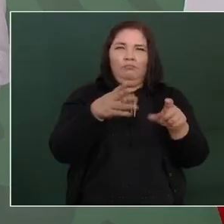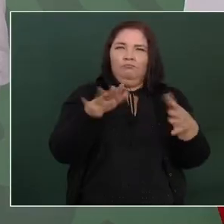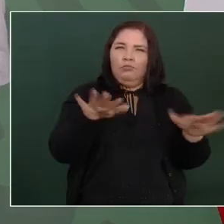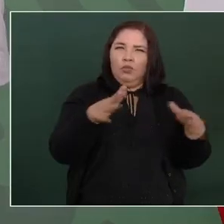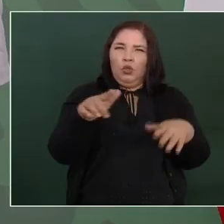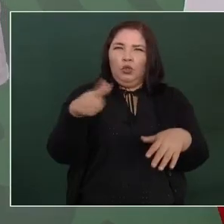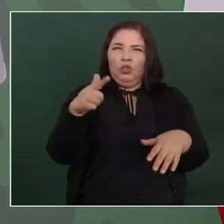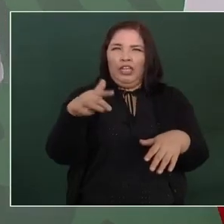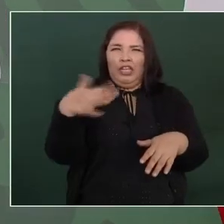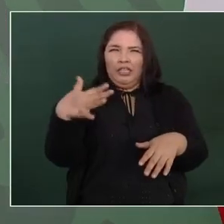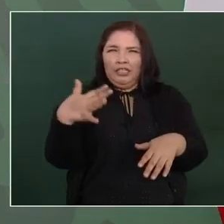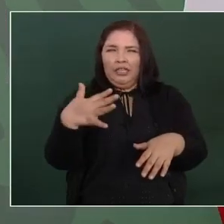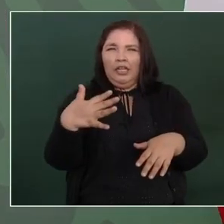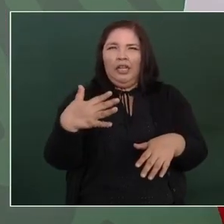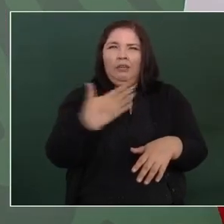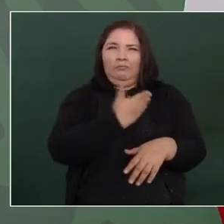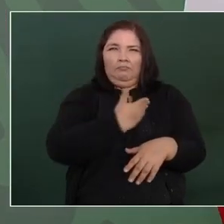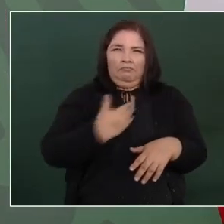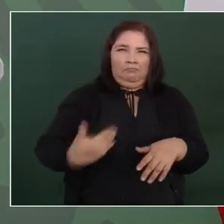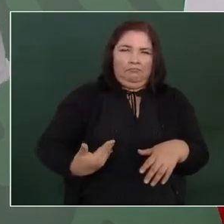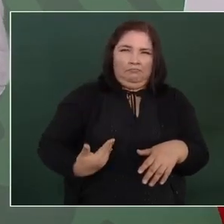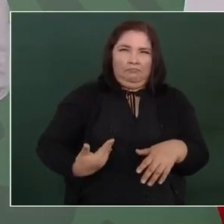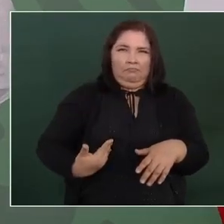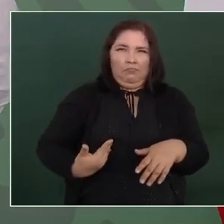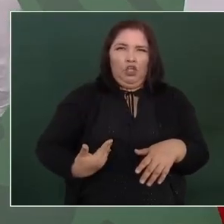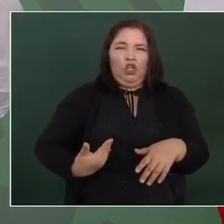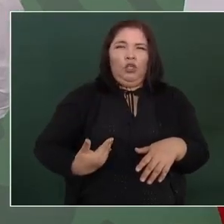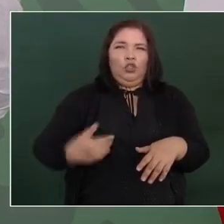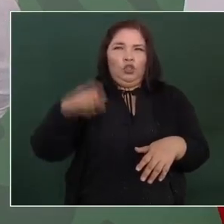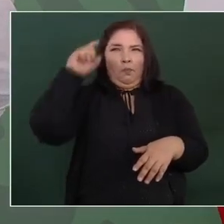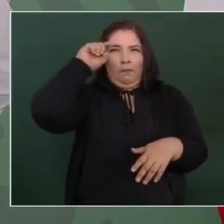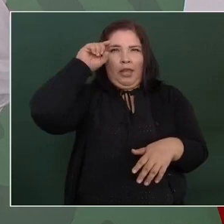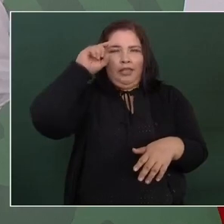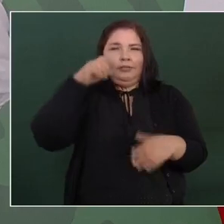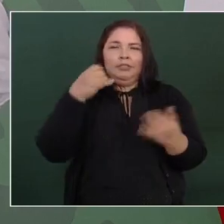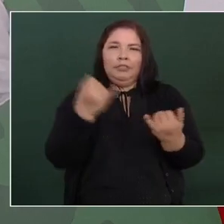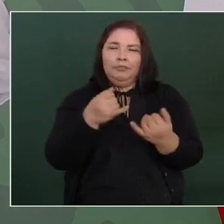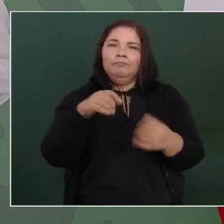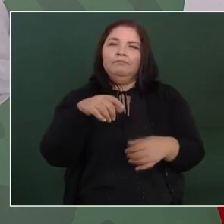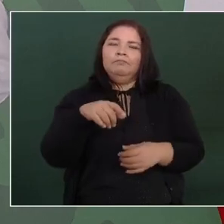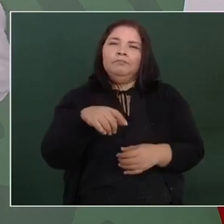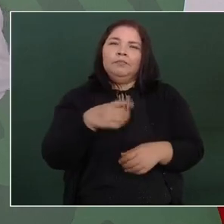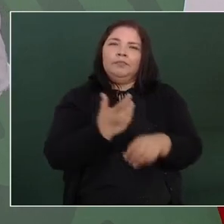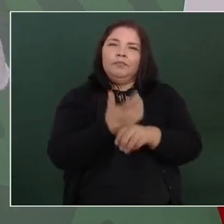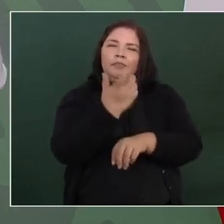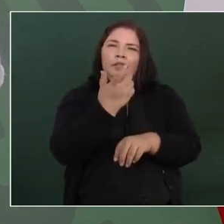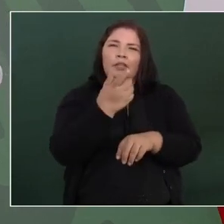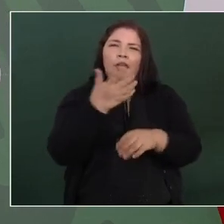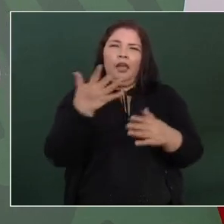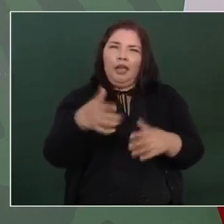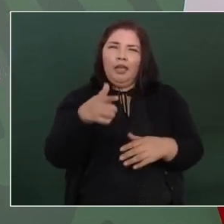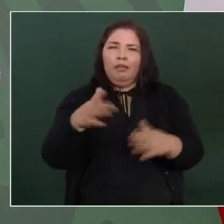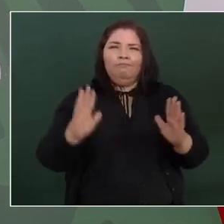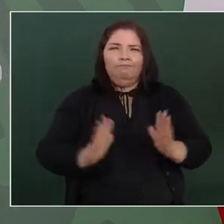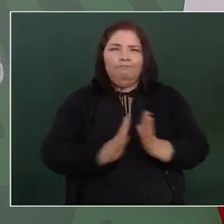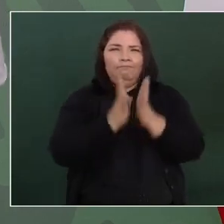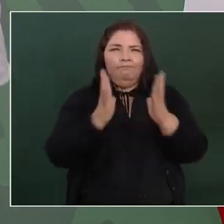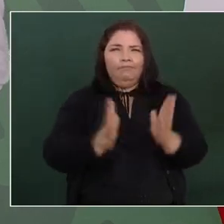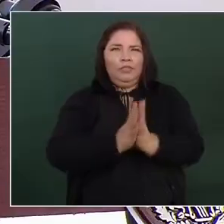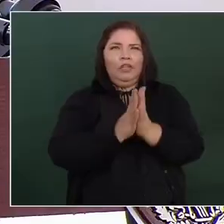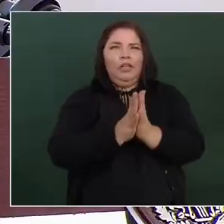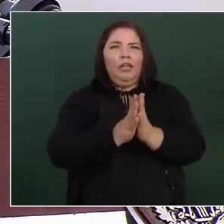menos, en donde, presidida, por supuesto, por el presidente Joe Biden, en donde se participará, por supuesto,